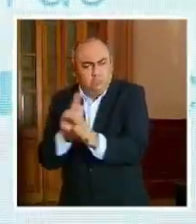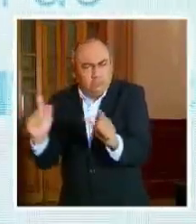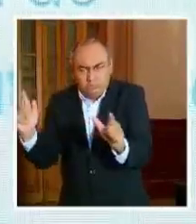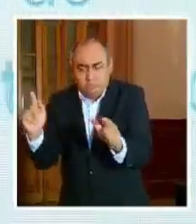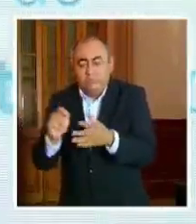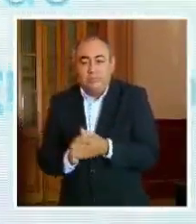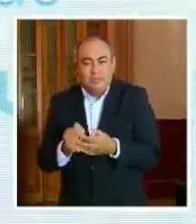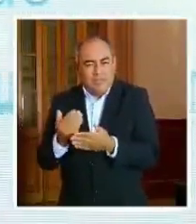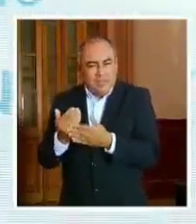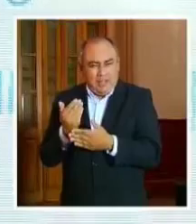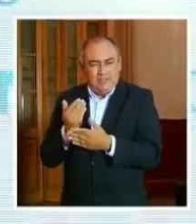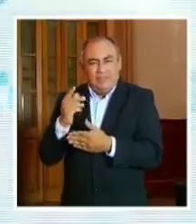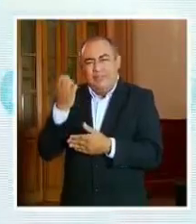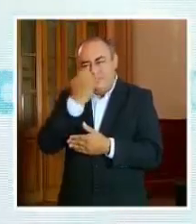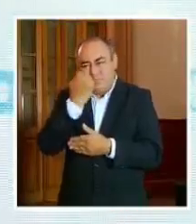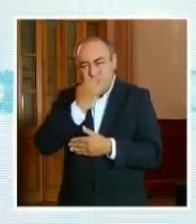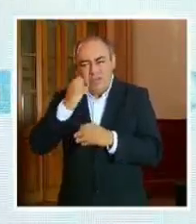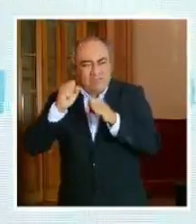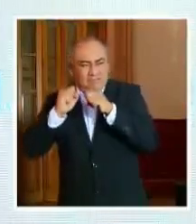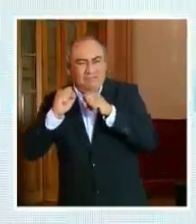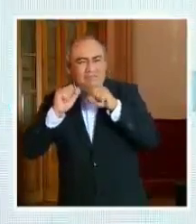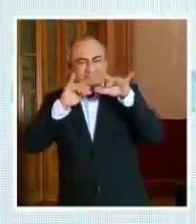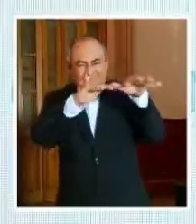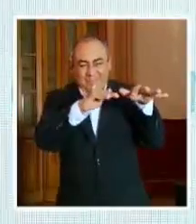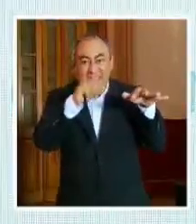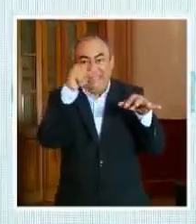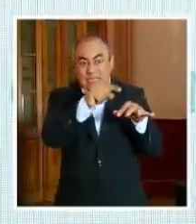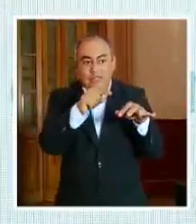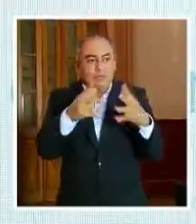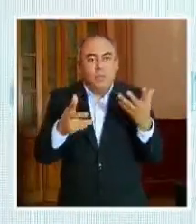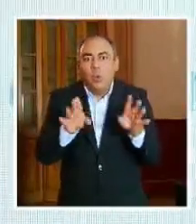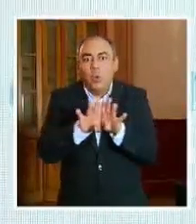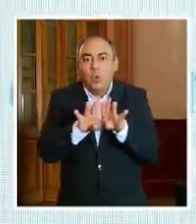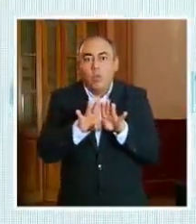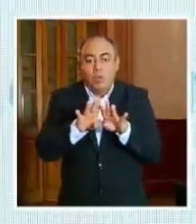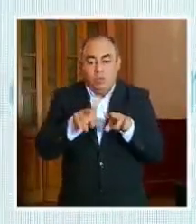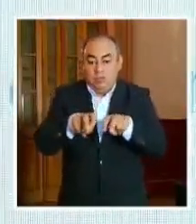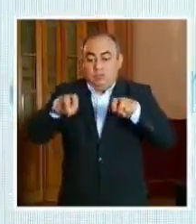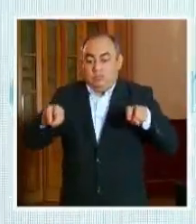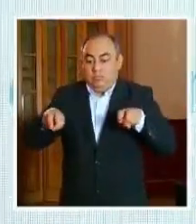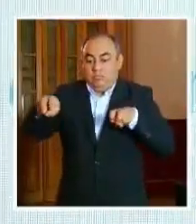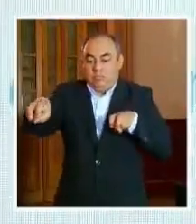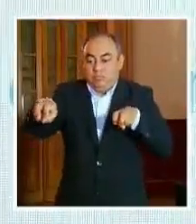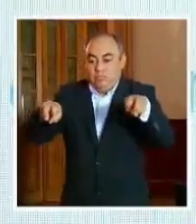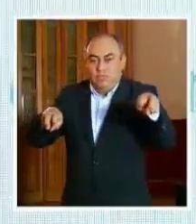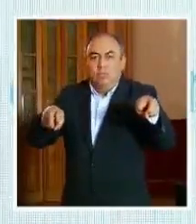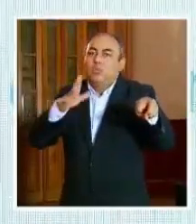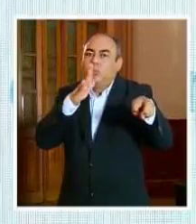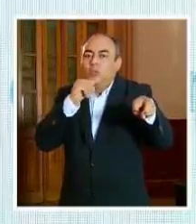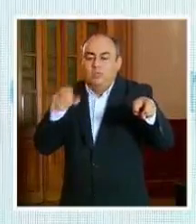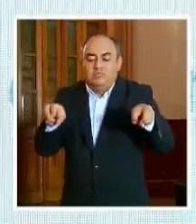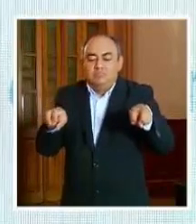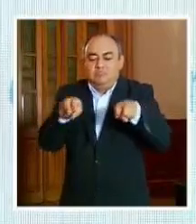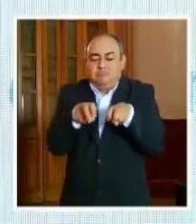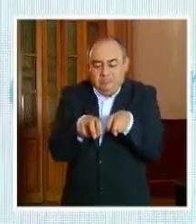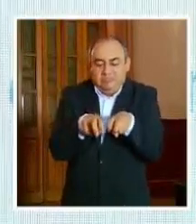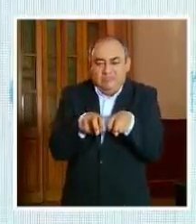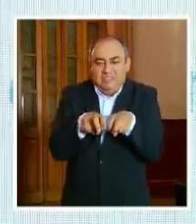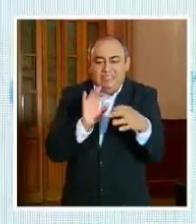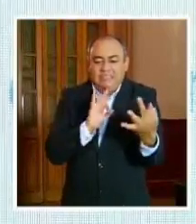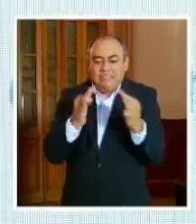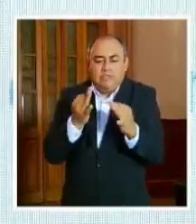a clases pues sabíamos que era un factor que no íbamos a poder respetar por los espacios en los salones, por lo